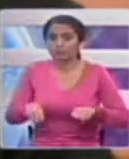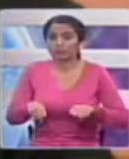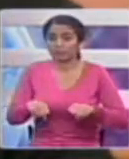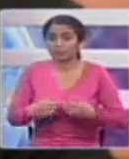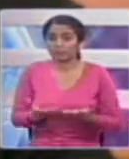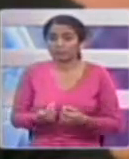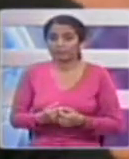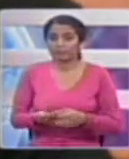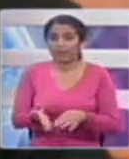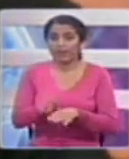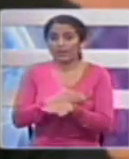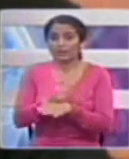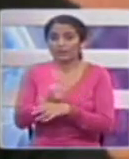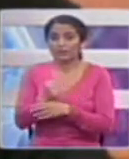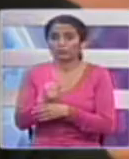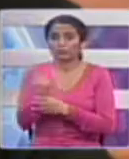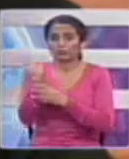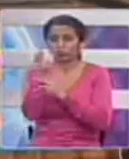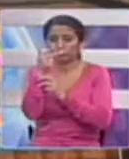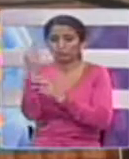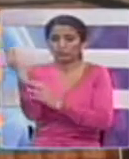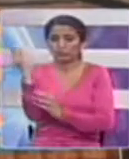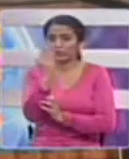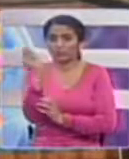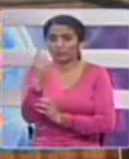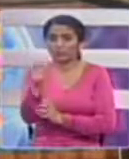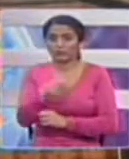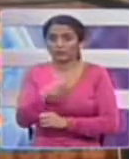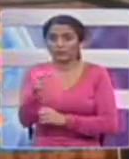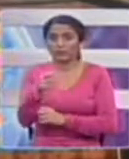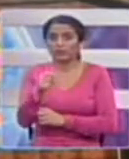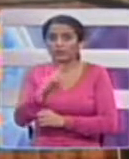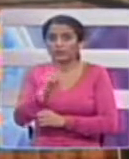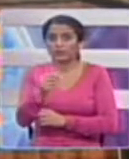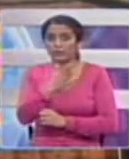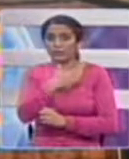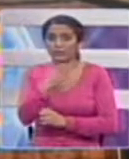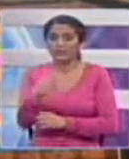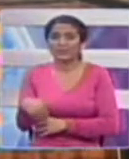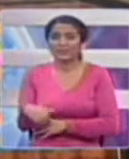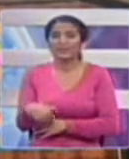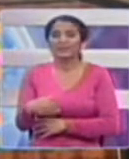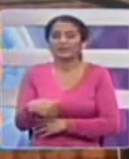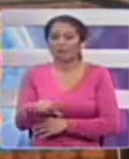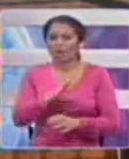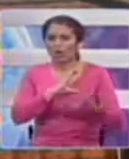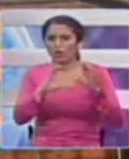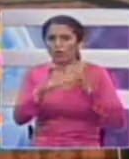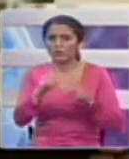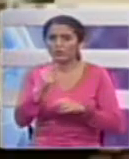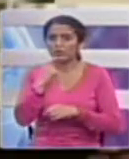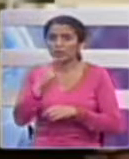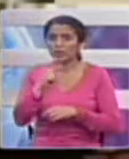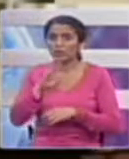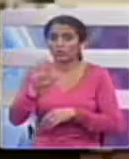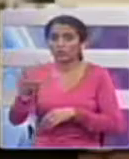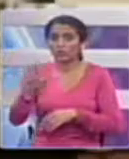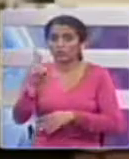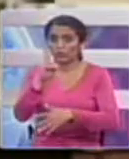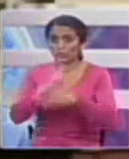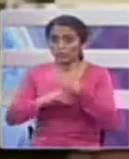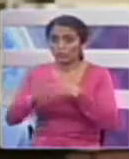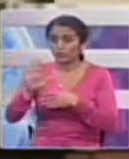rueda de prensa del secretario jurídico de Presidencia y el vicepresidente de la República, se señaló que el hijo y la hermana de Carlos